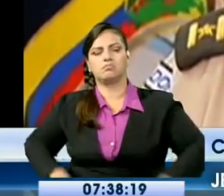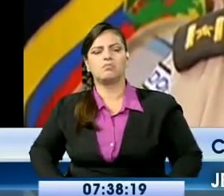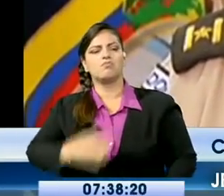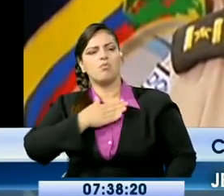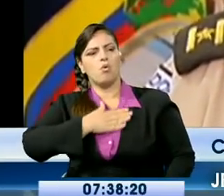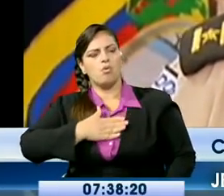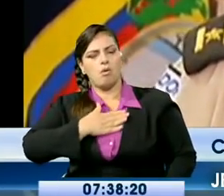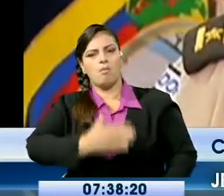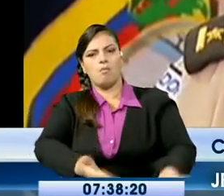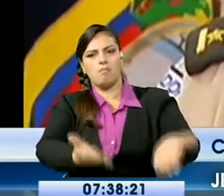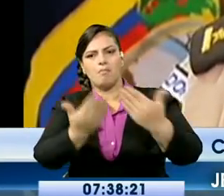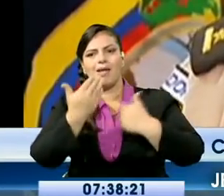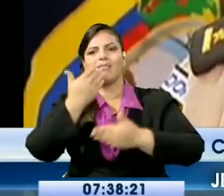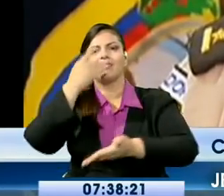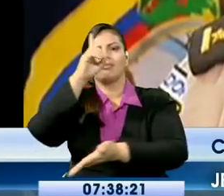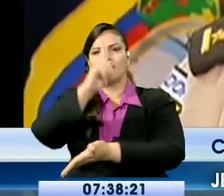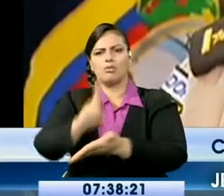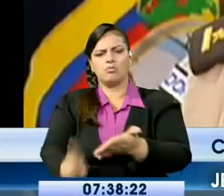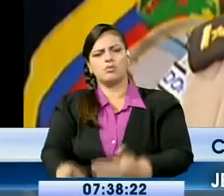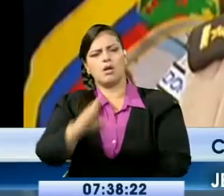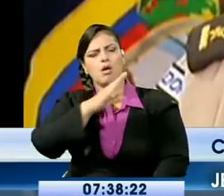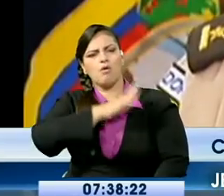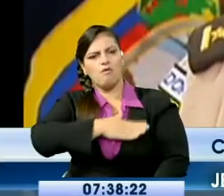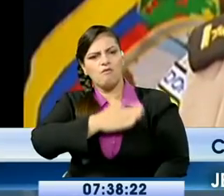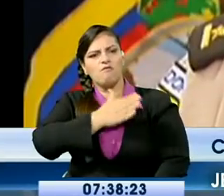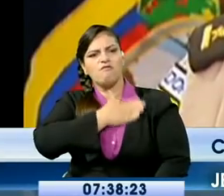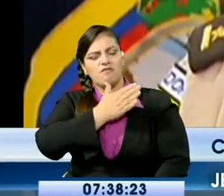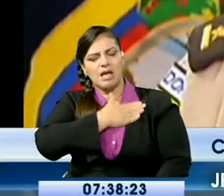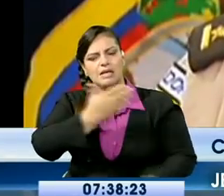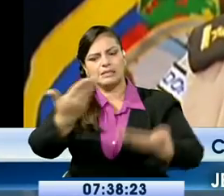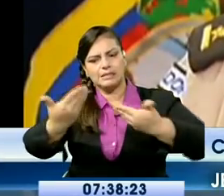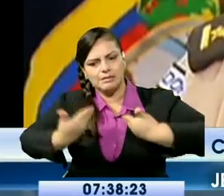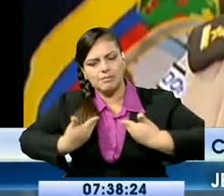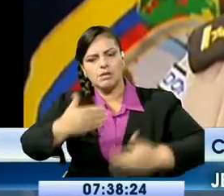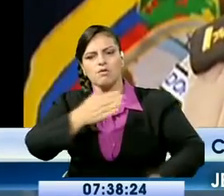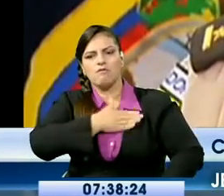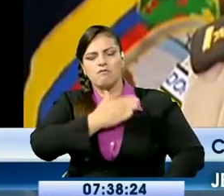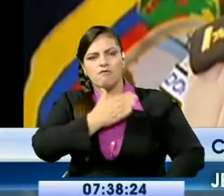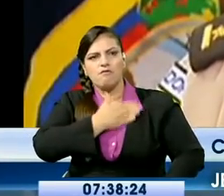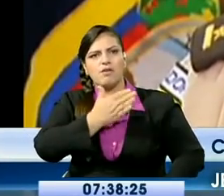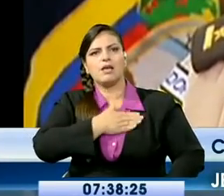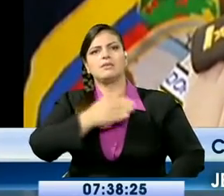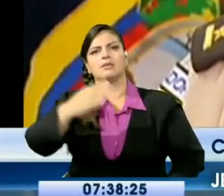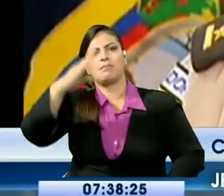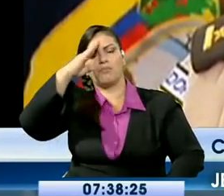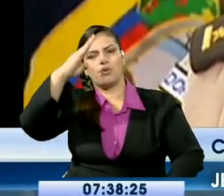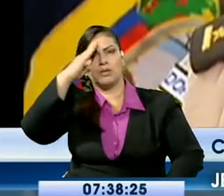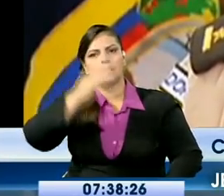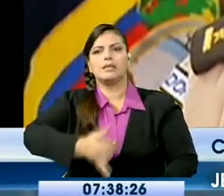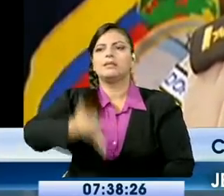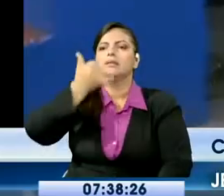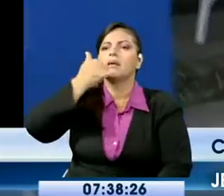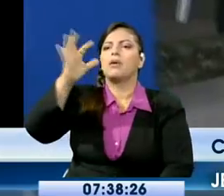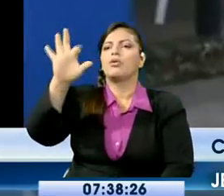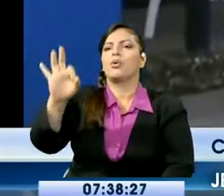Ese es el pedido que hacemos y que confíen en la Policía Nacional en estos temas. Inmediatamente llamen al 911. Como ven, los resultados son